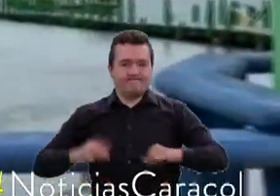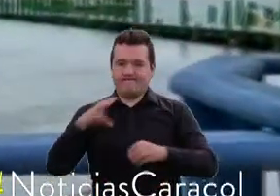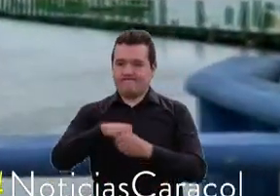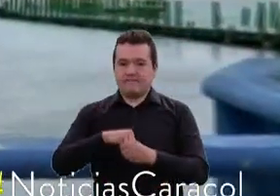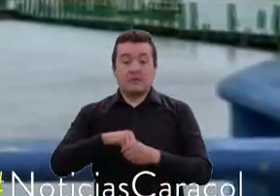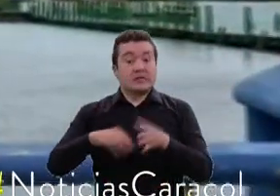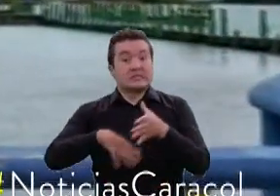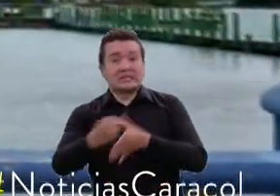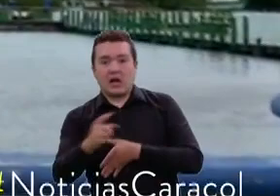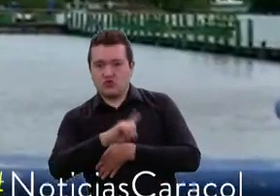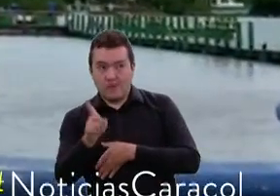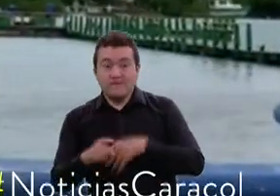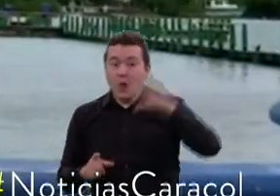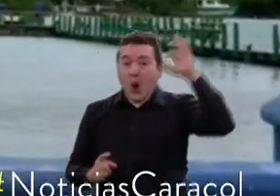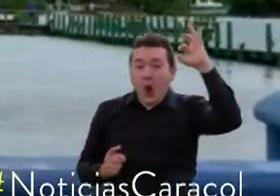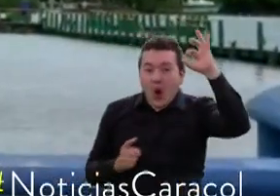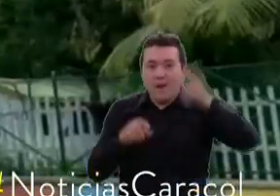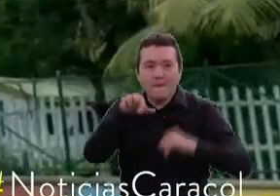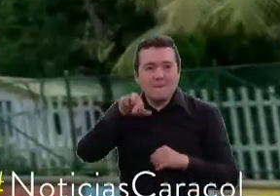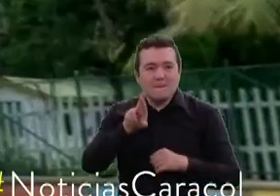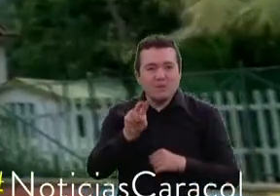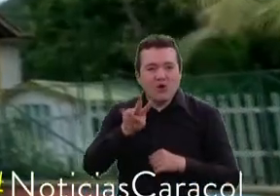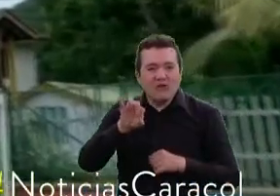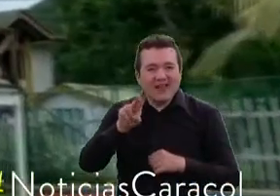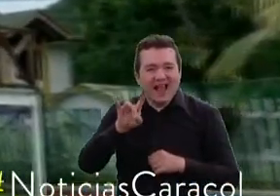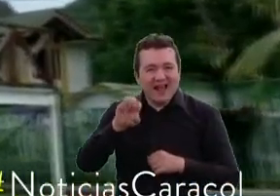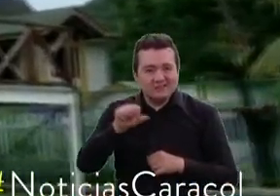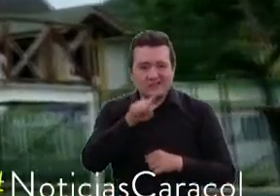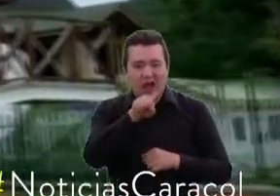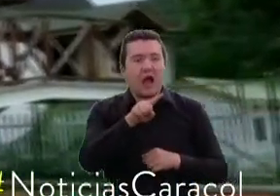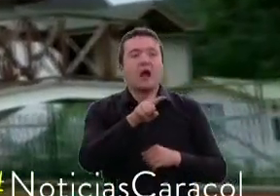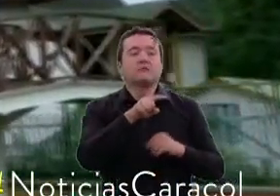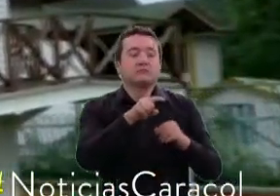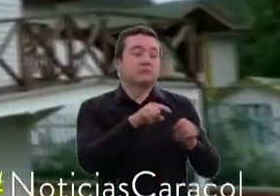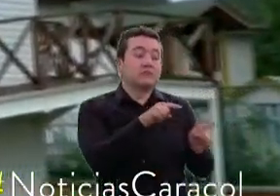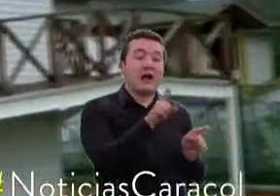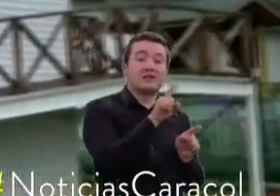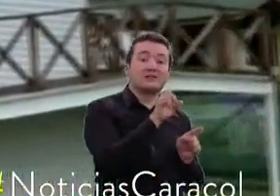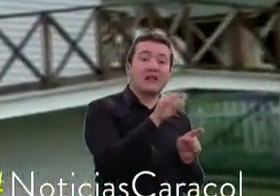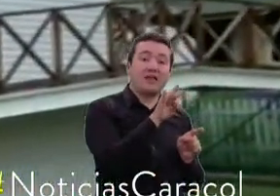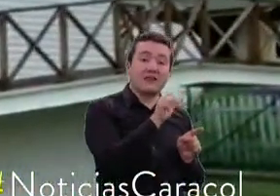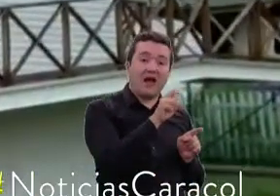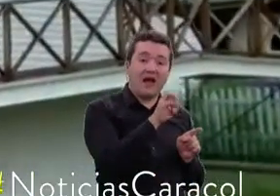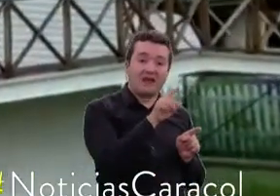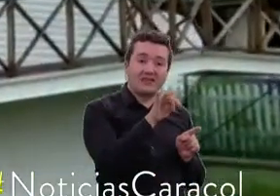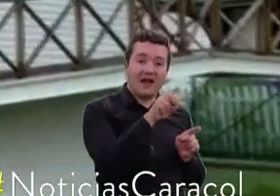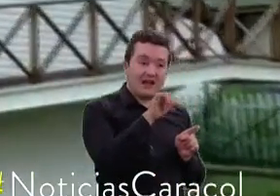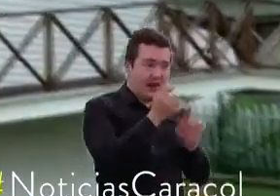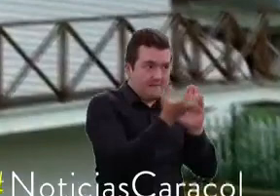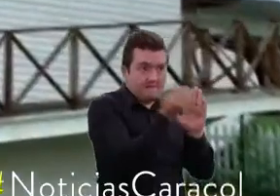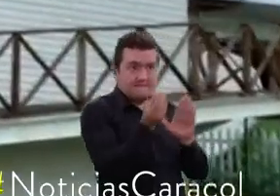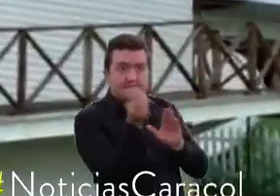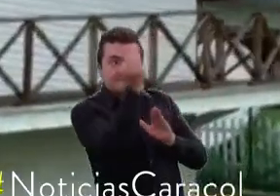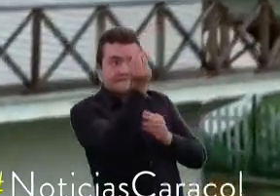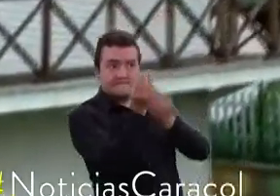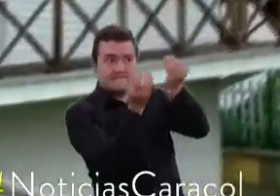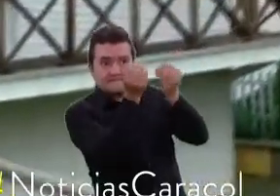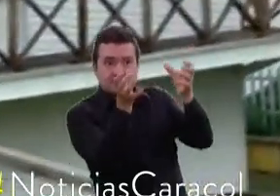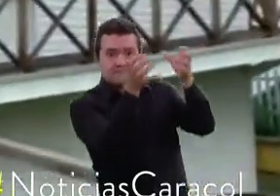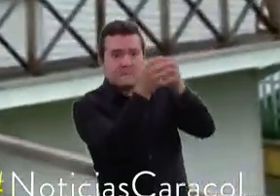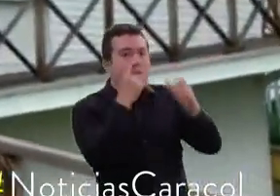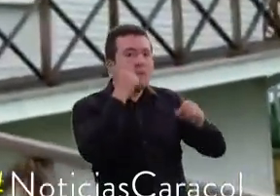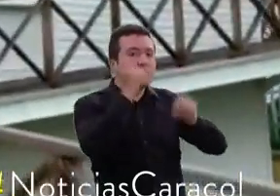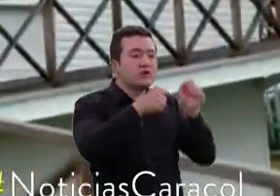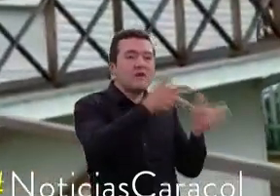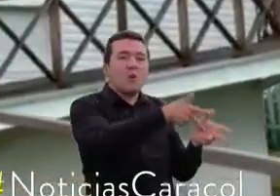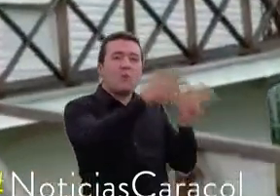de Providencia sean evacuados los habitantes de Santa Catalina ante una posible ruptura que podría presentar el Puente